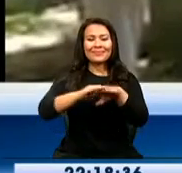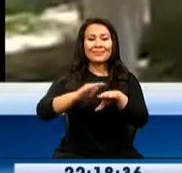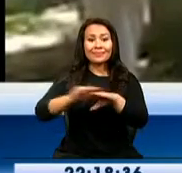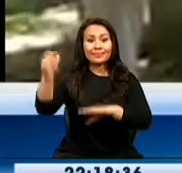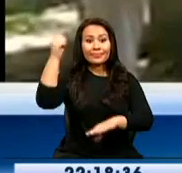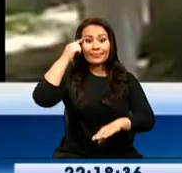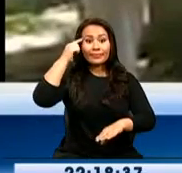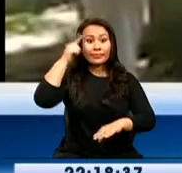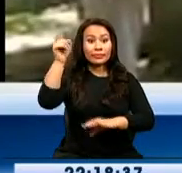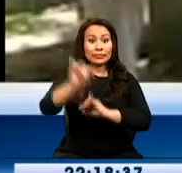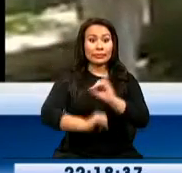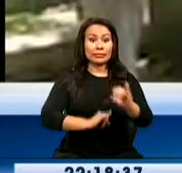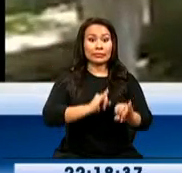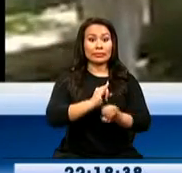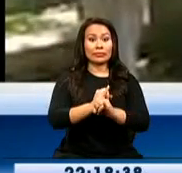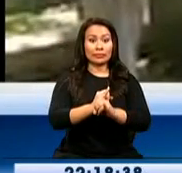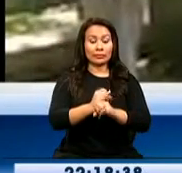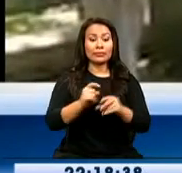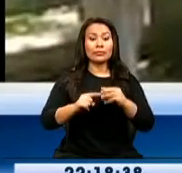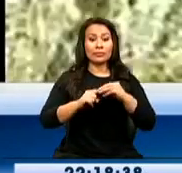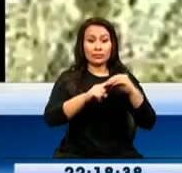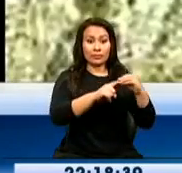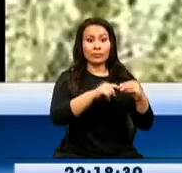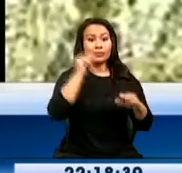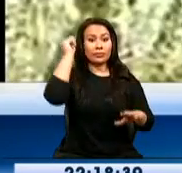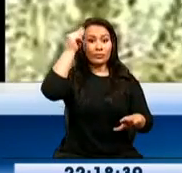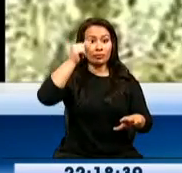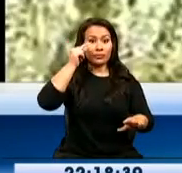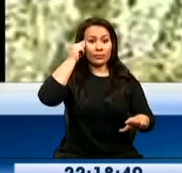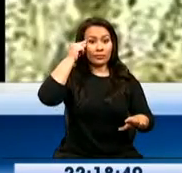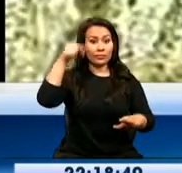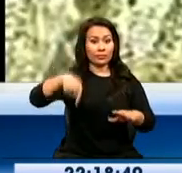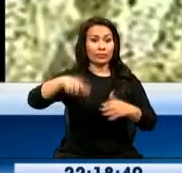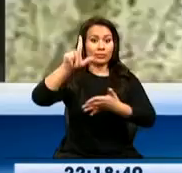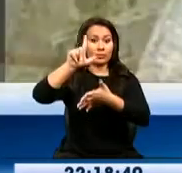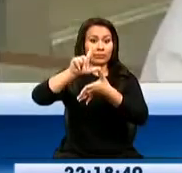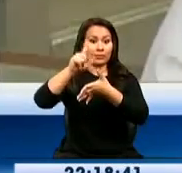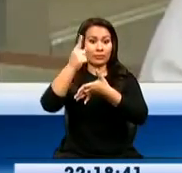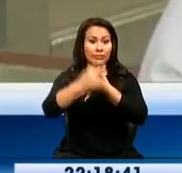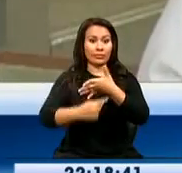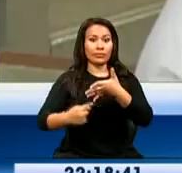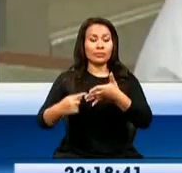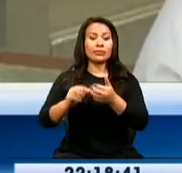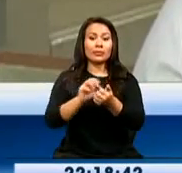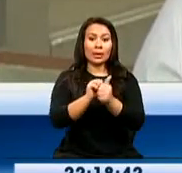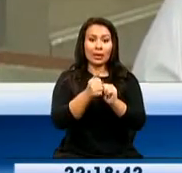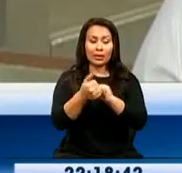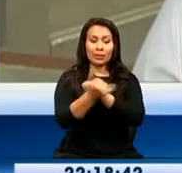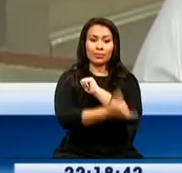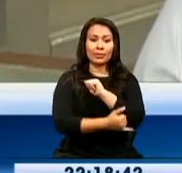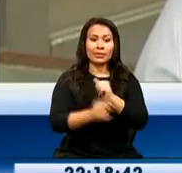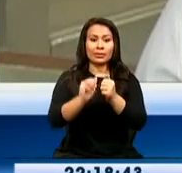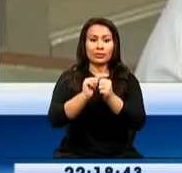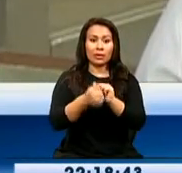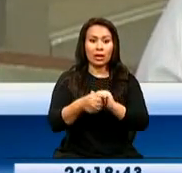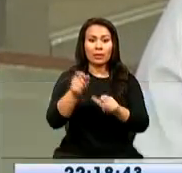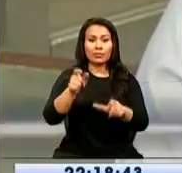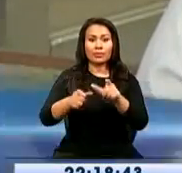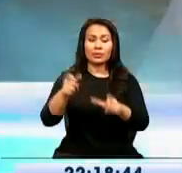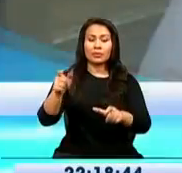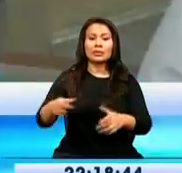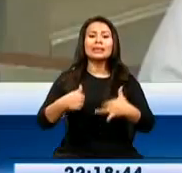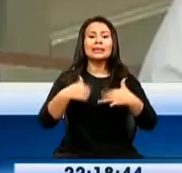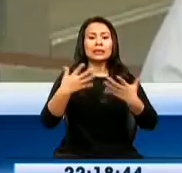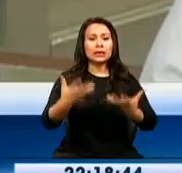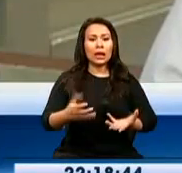reflexión internacional, principalmente a los gobernantes de Latinoamérica. Cada país, cada estado, cada población quiere un